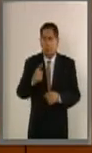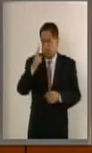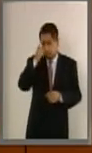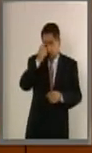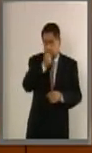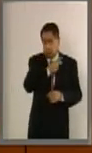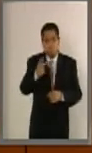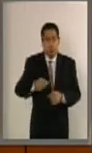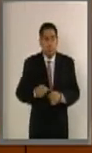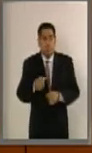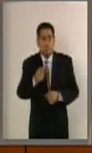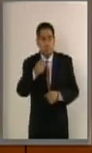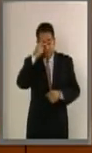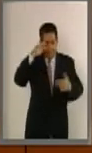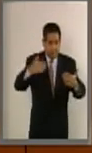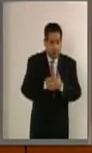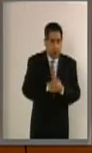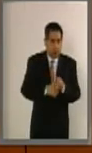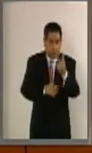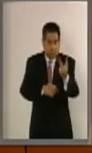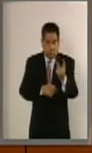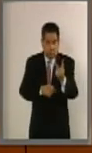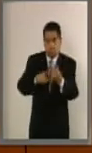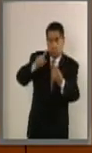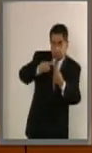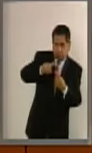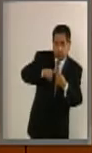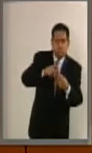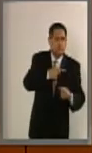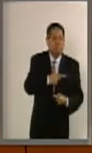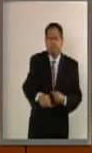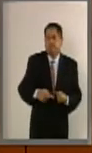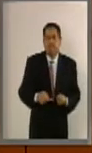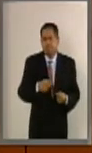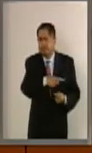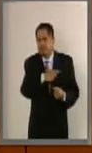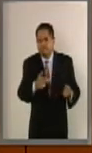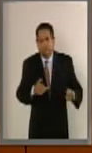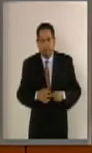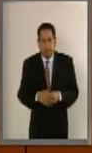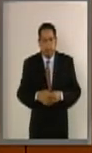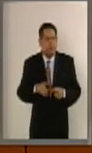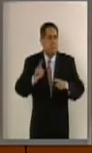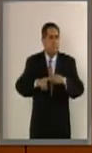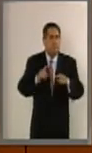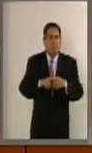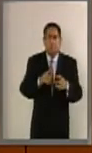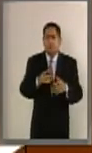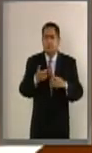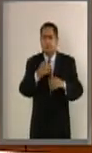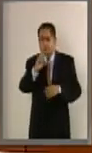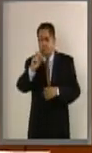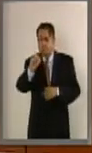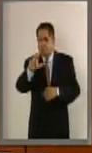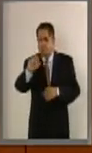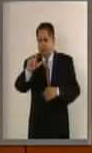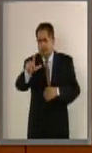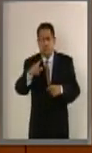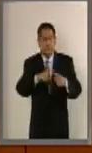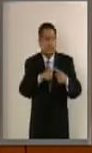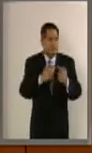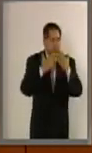dos mexicanos es pobre. De acuerdo con el Coneval, es pobre quien tenga al menos una